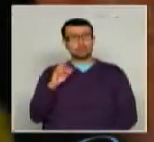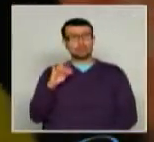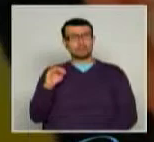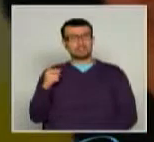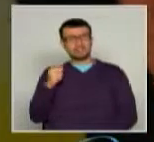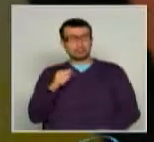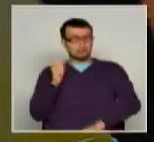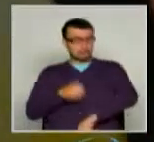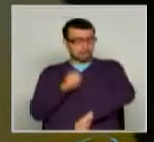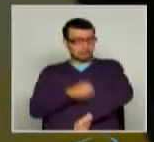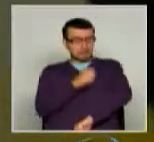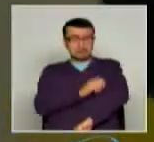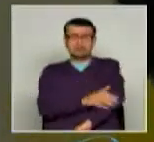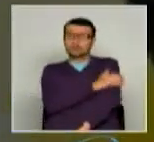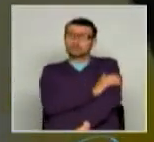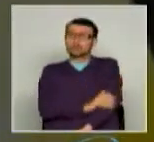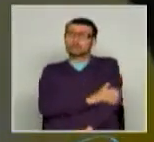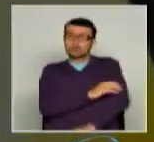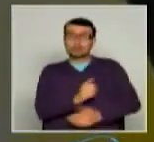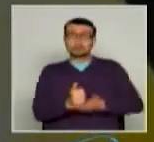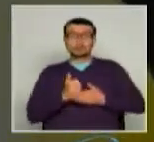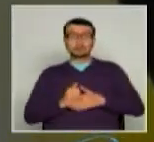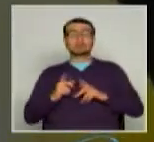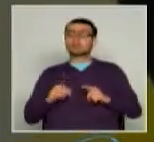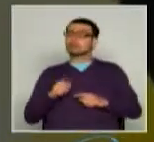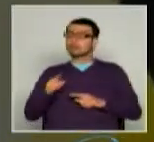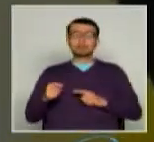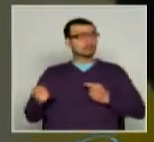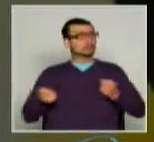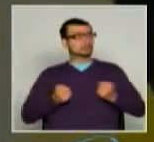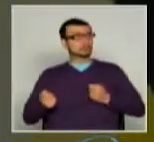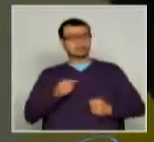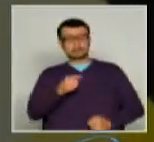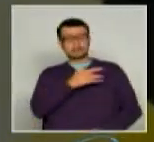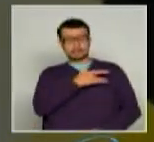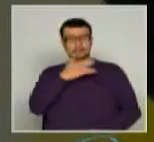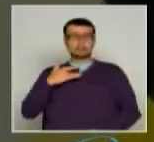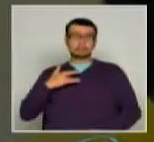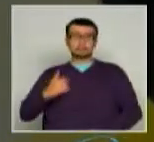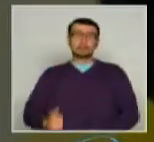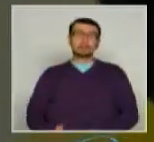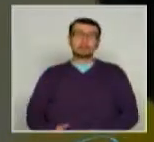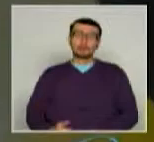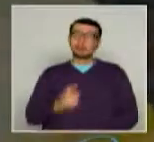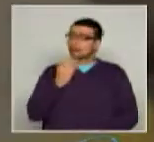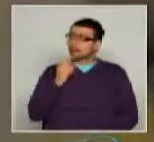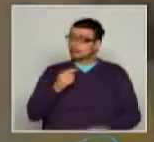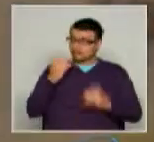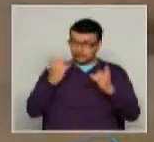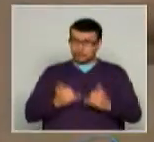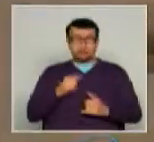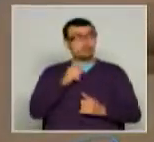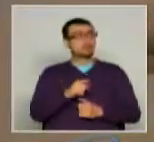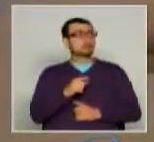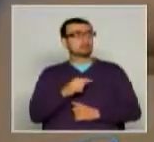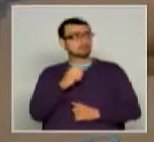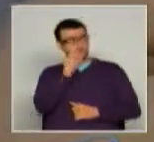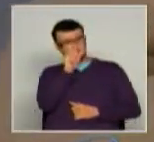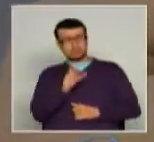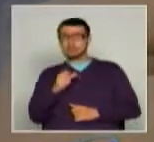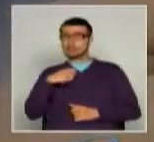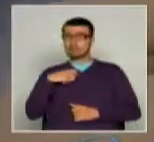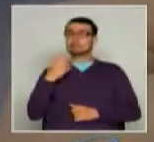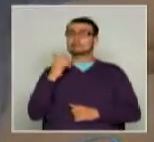Raúl Andrés está realizando una terapia. Bueno, vamos a observar entonces ahora acá la oreja de José, ya vamos